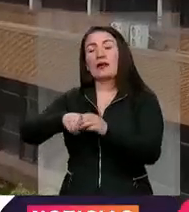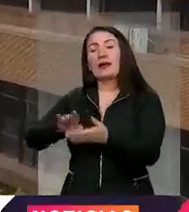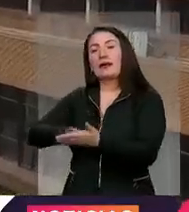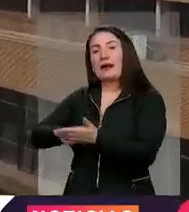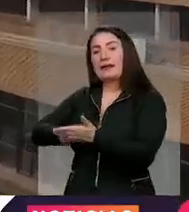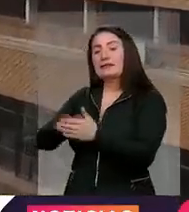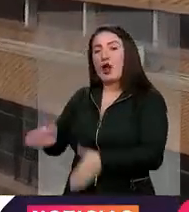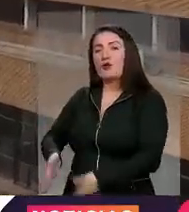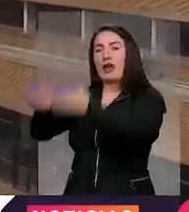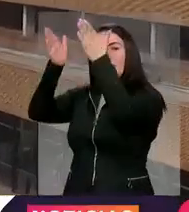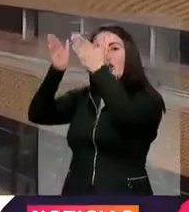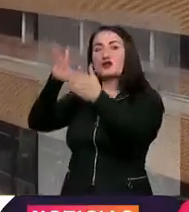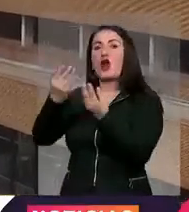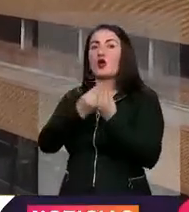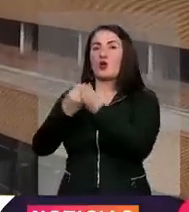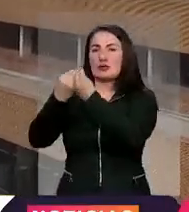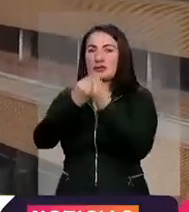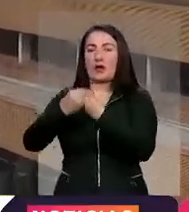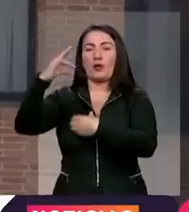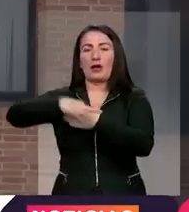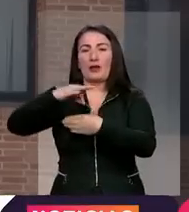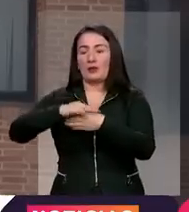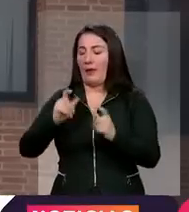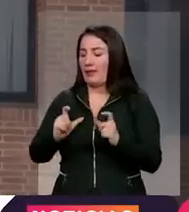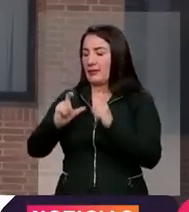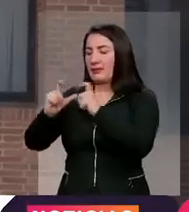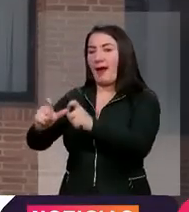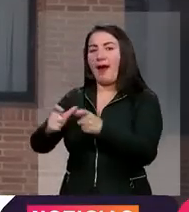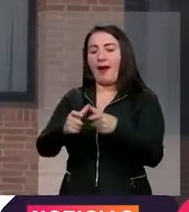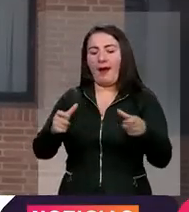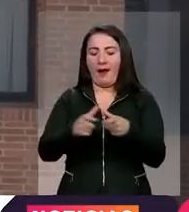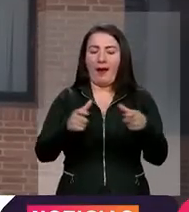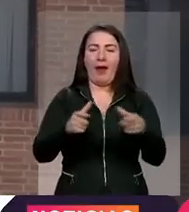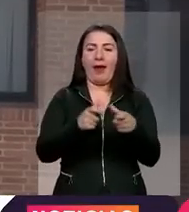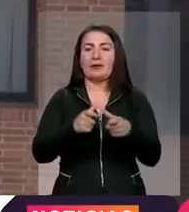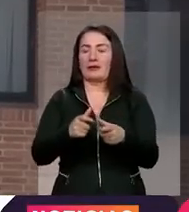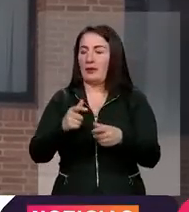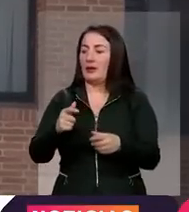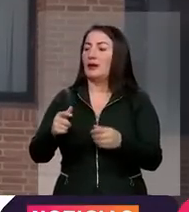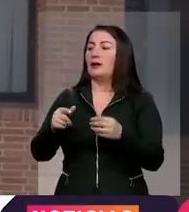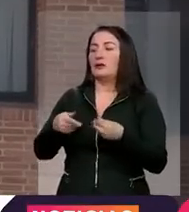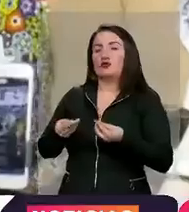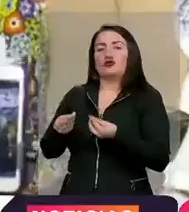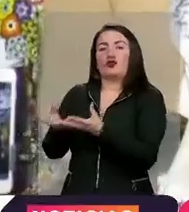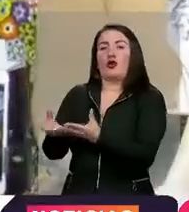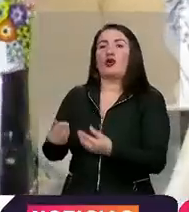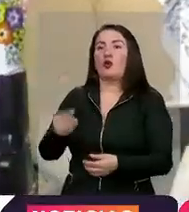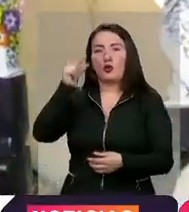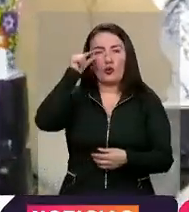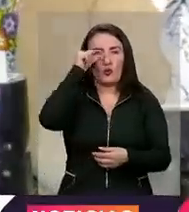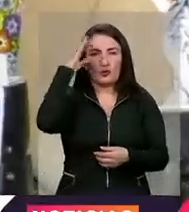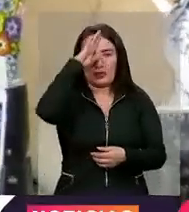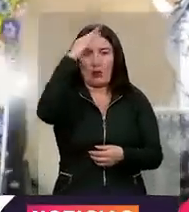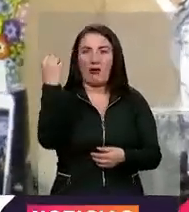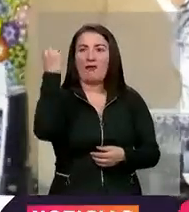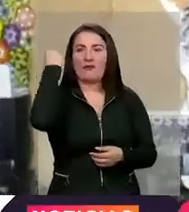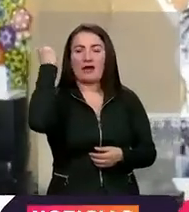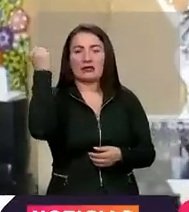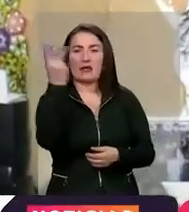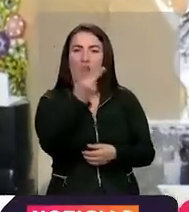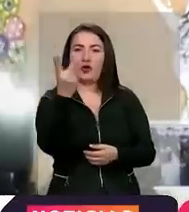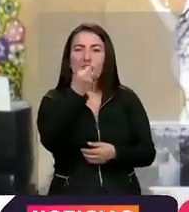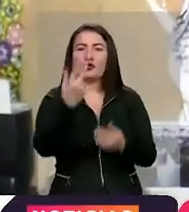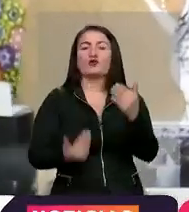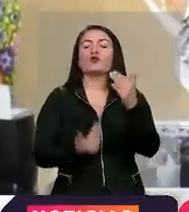Nacional. Allí el Consejo Nacional Electoral entregará las respectivas credenciales a Gustavo Petro y Francia Márquez, ratificando